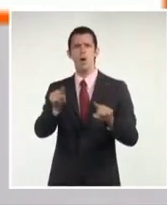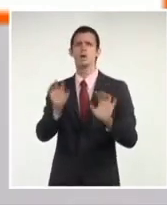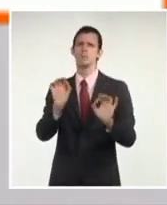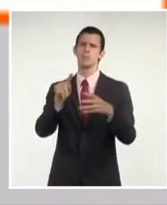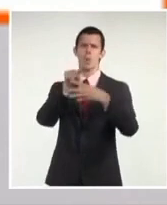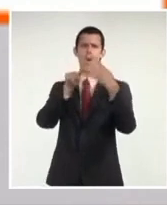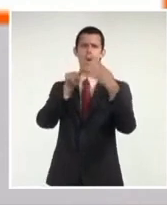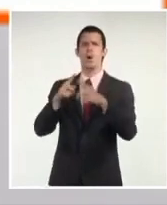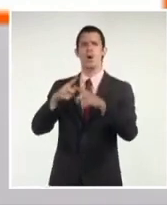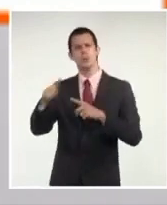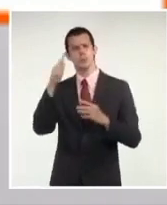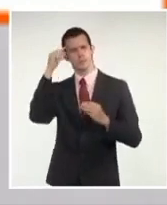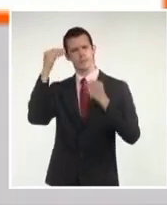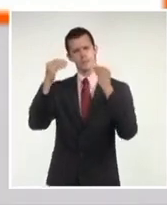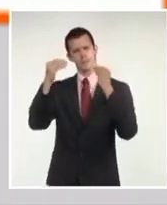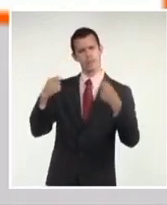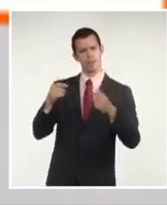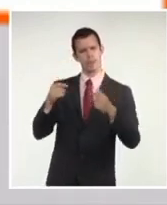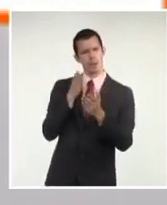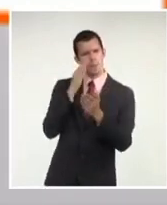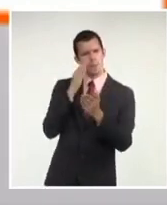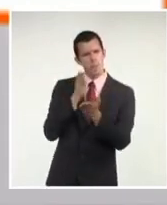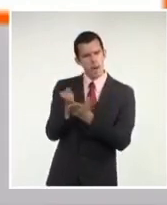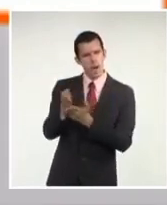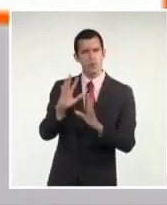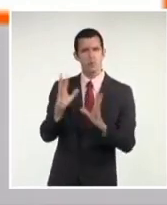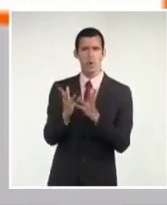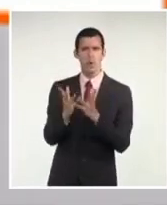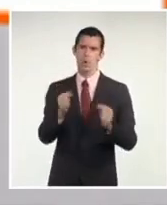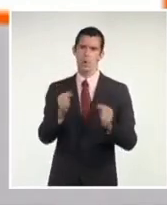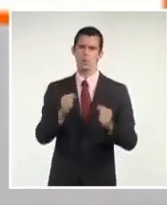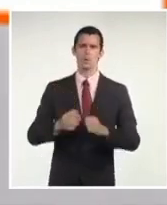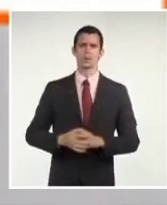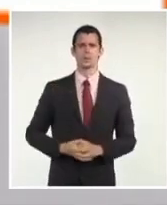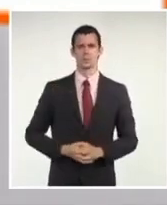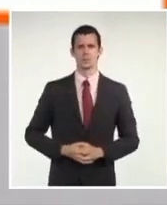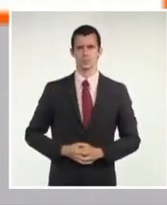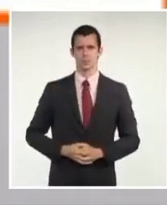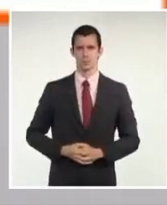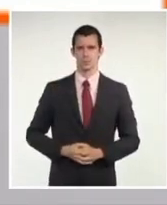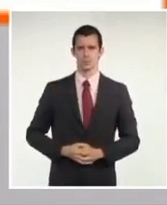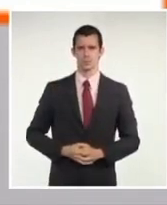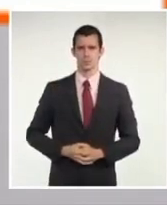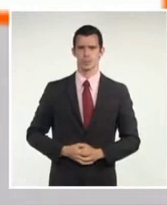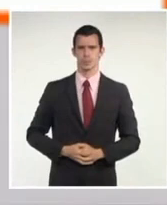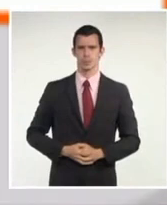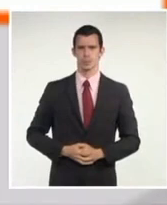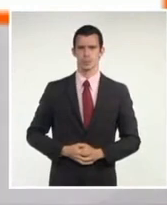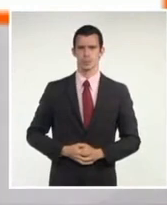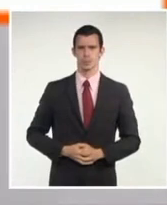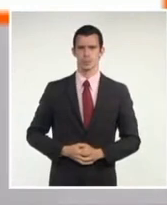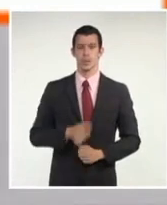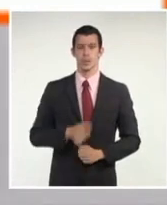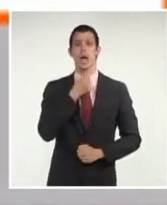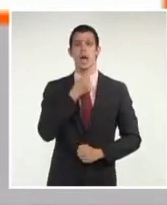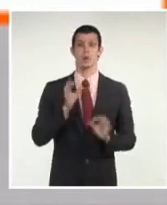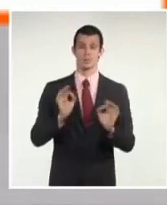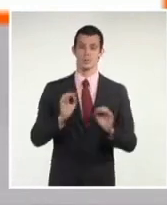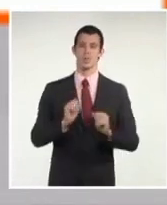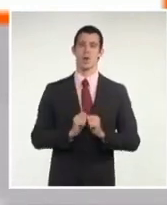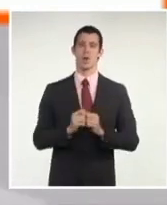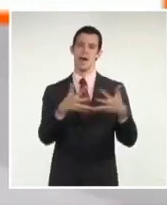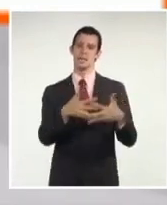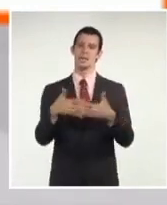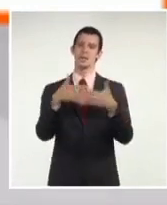pero simplemente hay que vigilarlas. Y ahí está la Epsilon, que lo hemos hablado de la variante detectada en California, pero ahora se llama